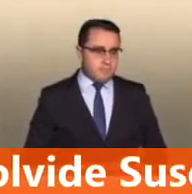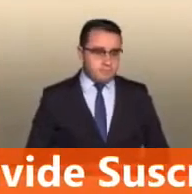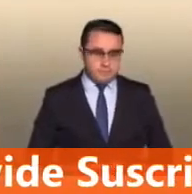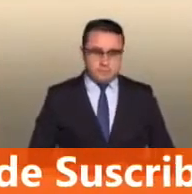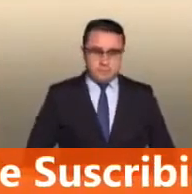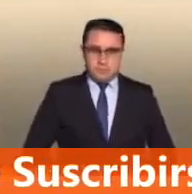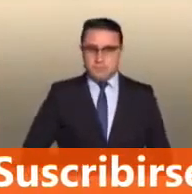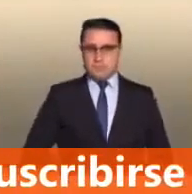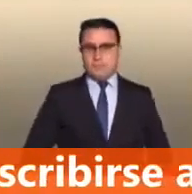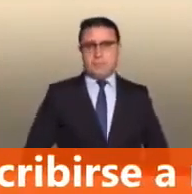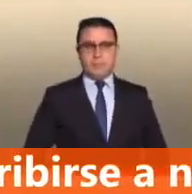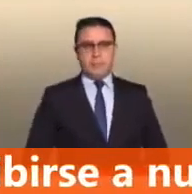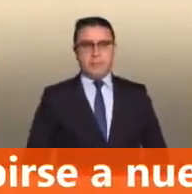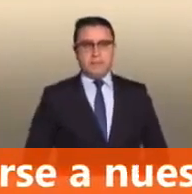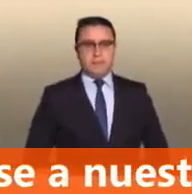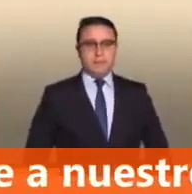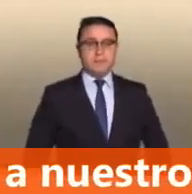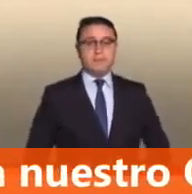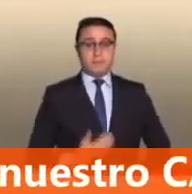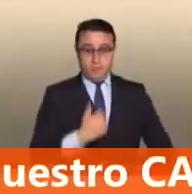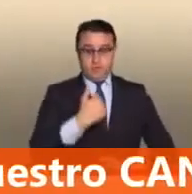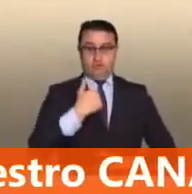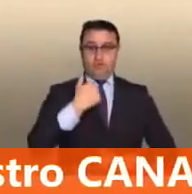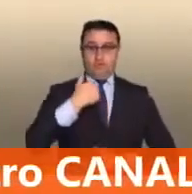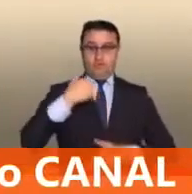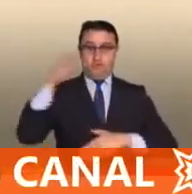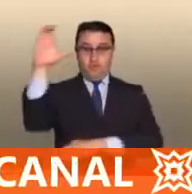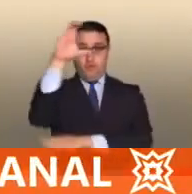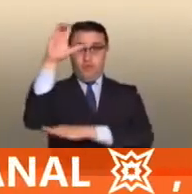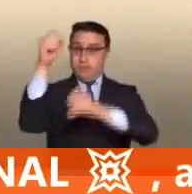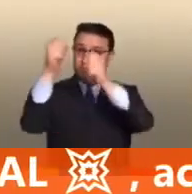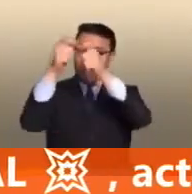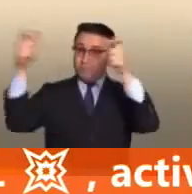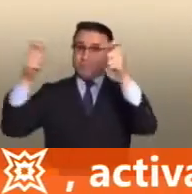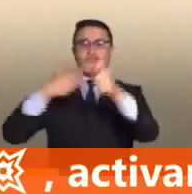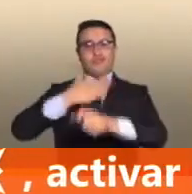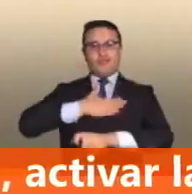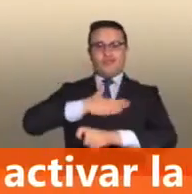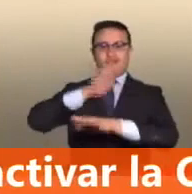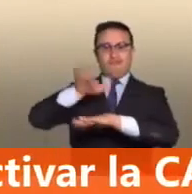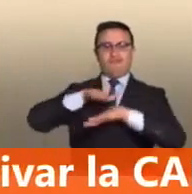Como representante hoy del Estado colombiano,